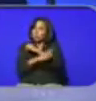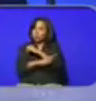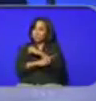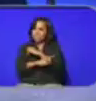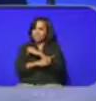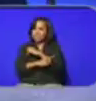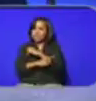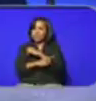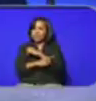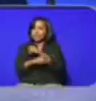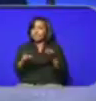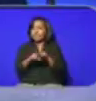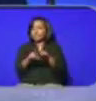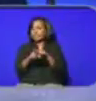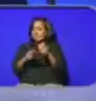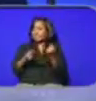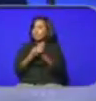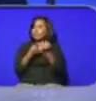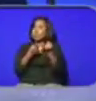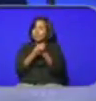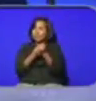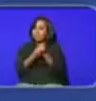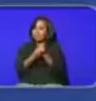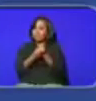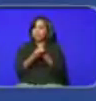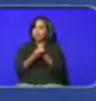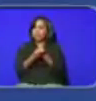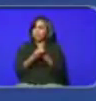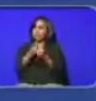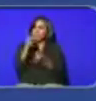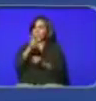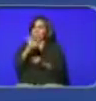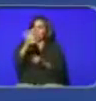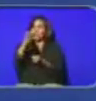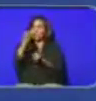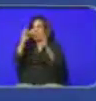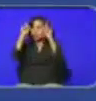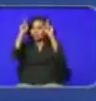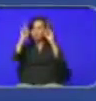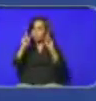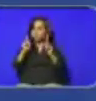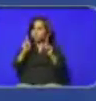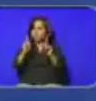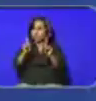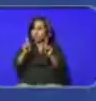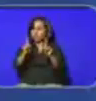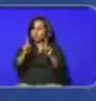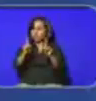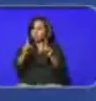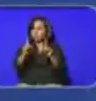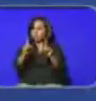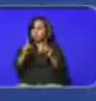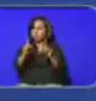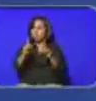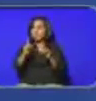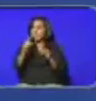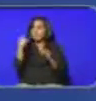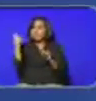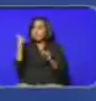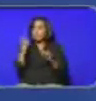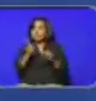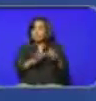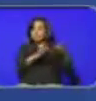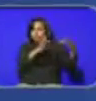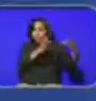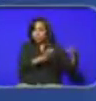tienen cientos de años de estar llevando este tipo de educación. Existe un consejo directivo en todo este tipo de instituciones